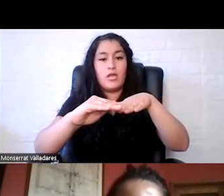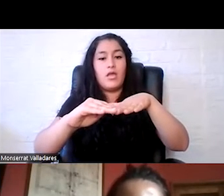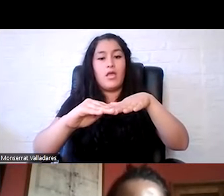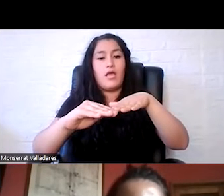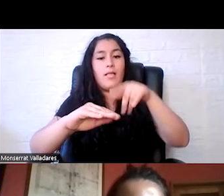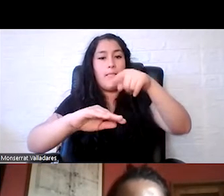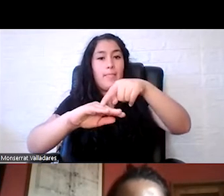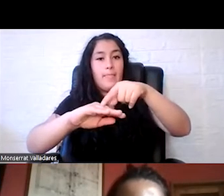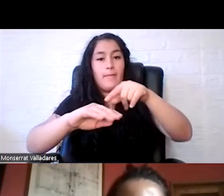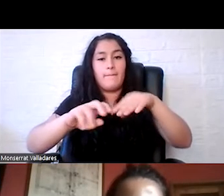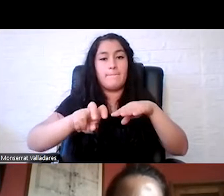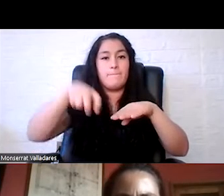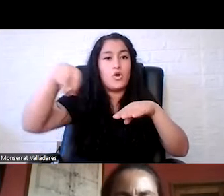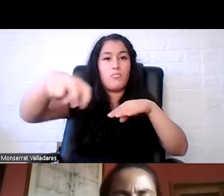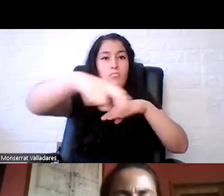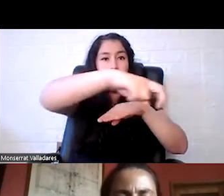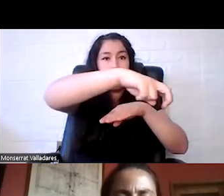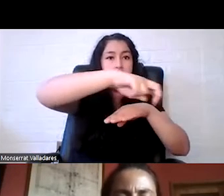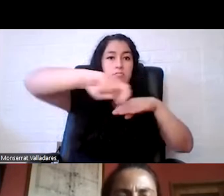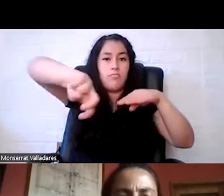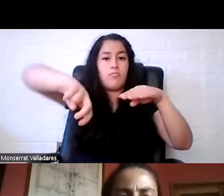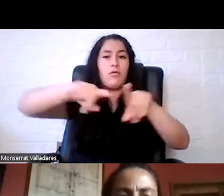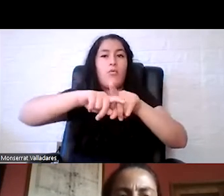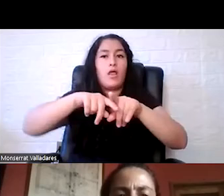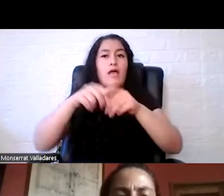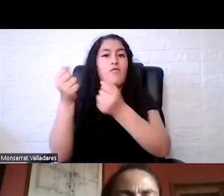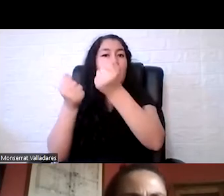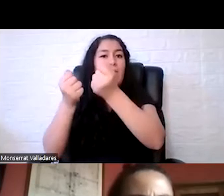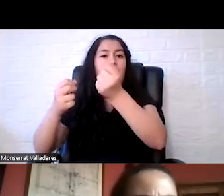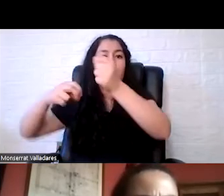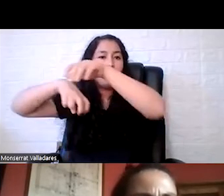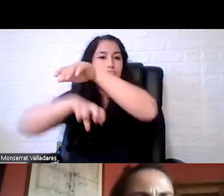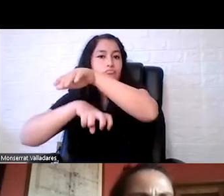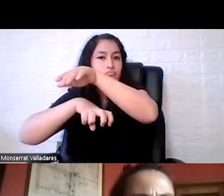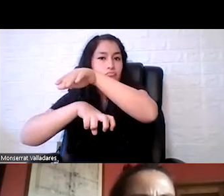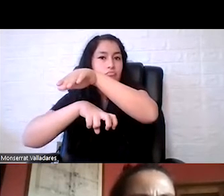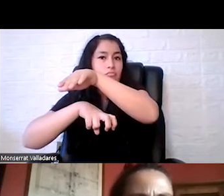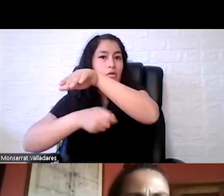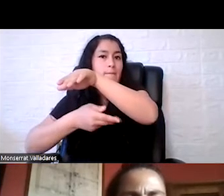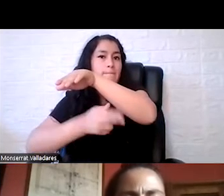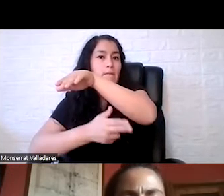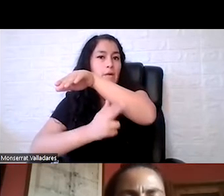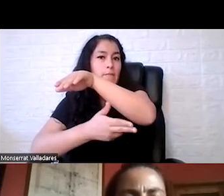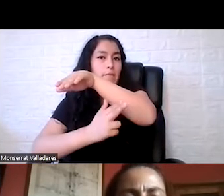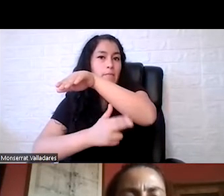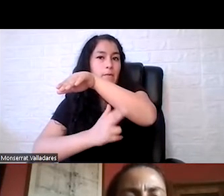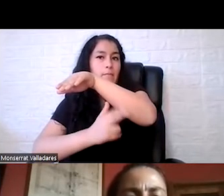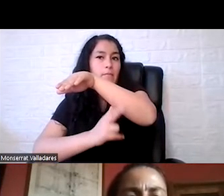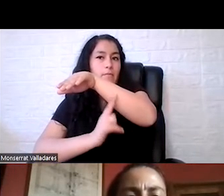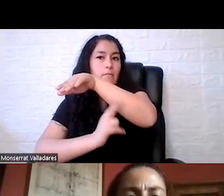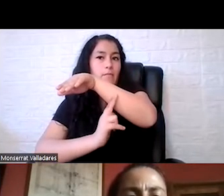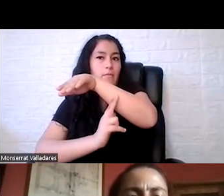empezó a disparar debajo de una camioneta alta, se metió y la camioneta estaba prendida, y ella disparando.